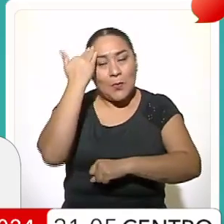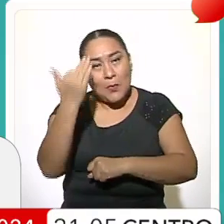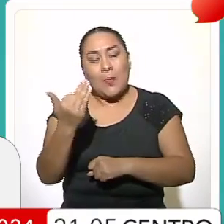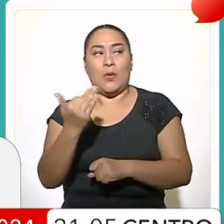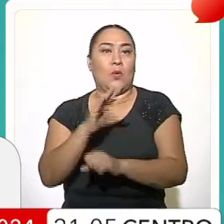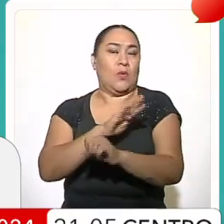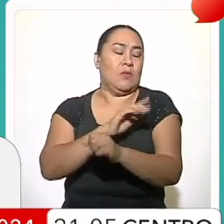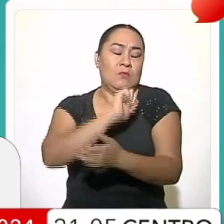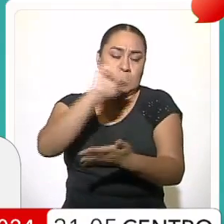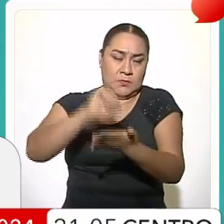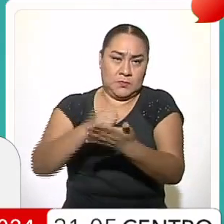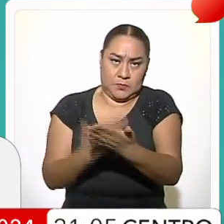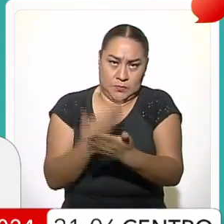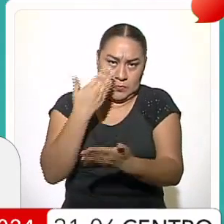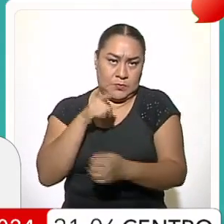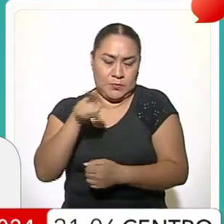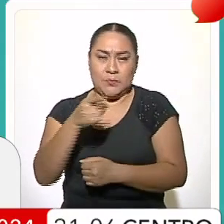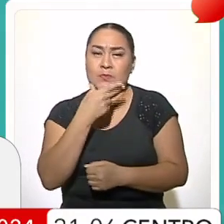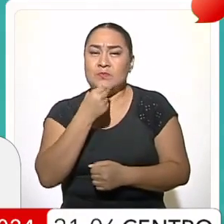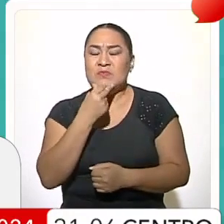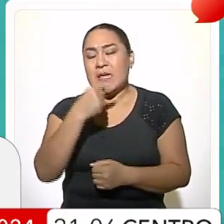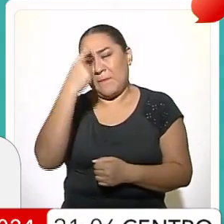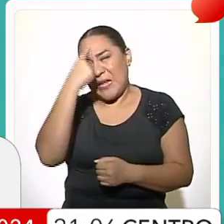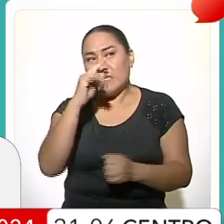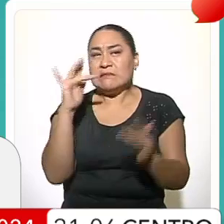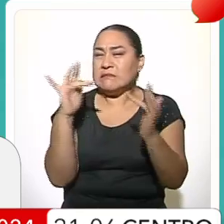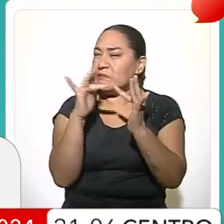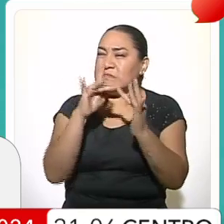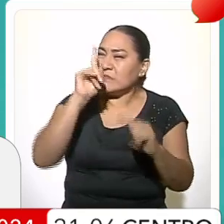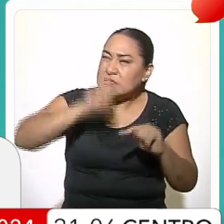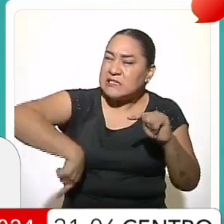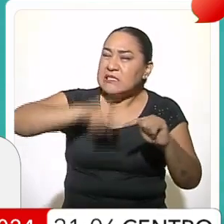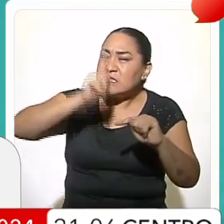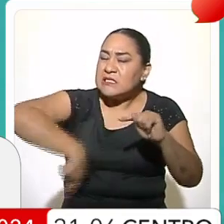su contra para tenerlo incomunicado,